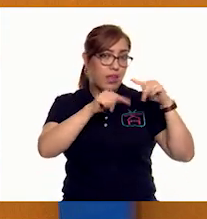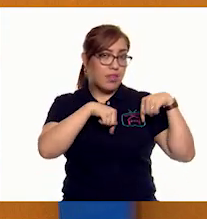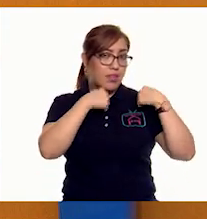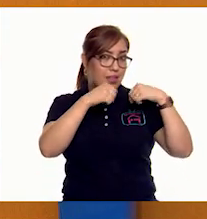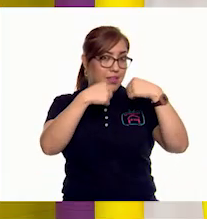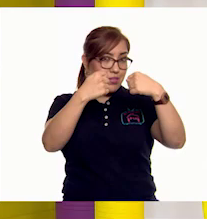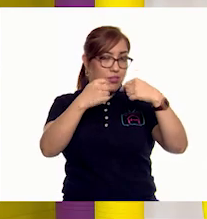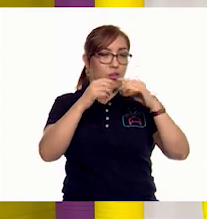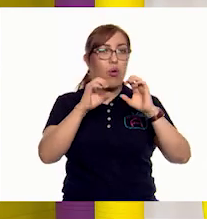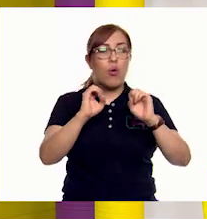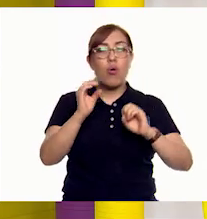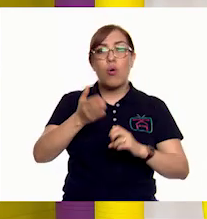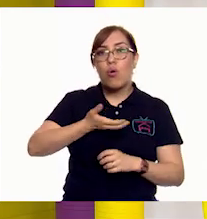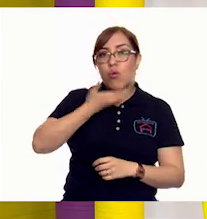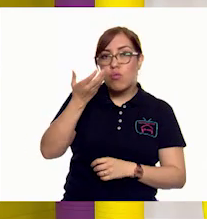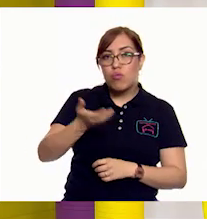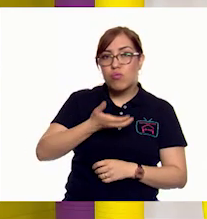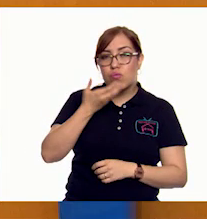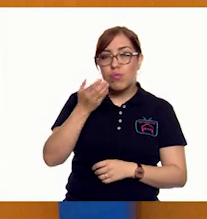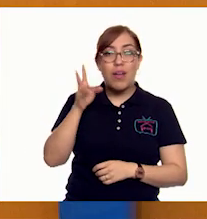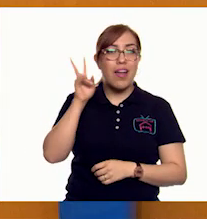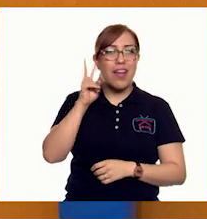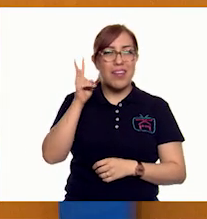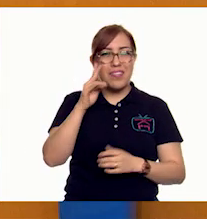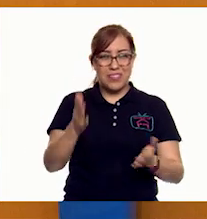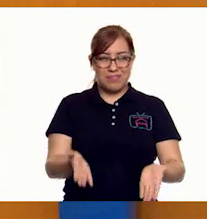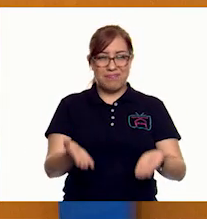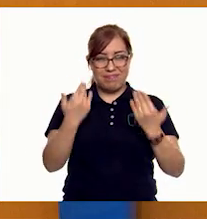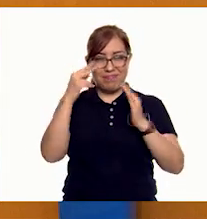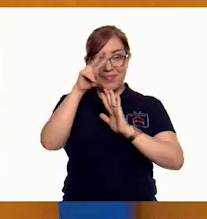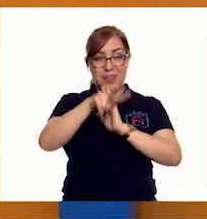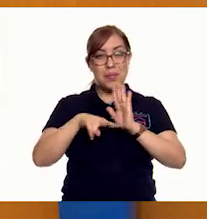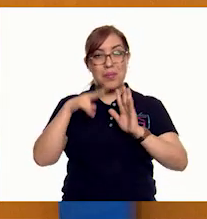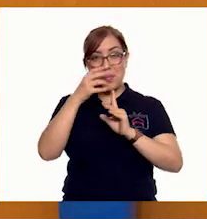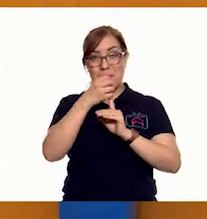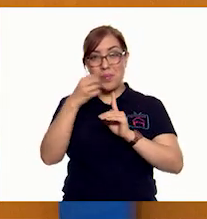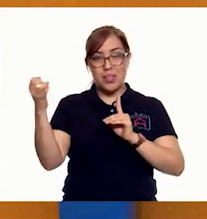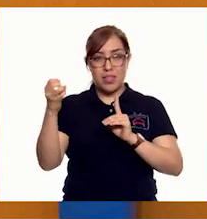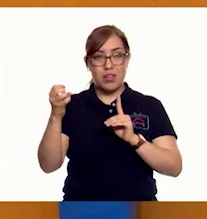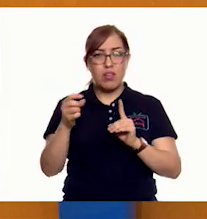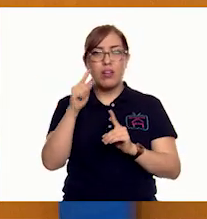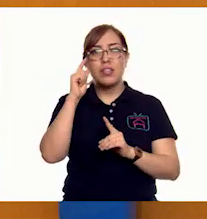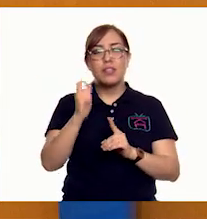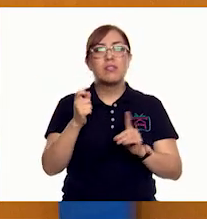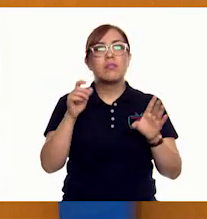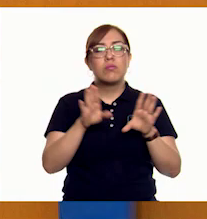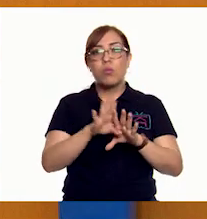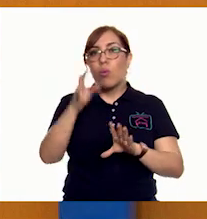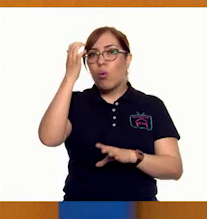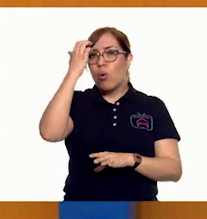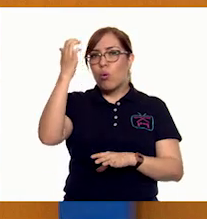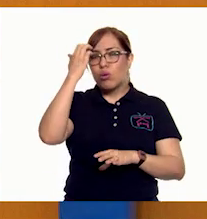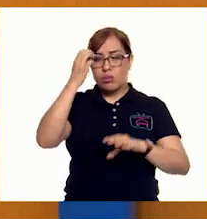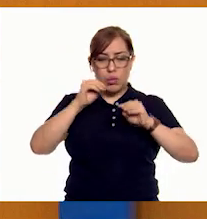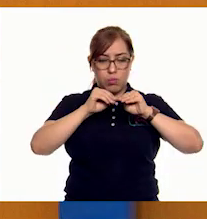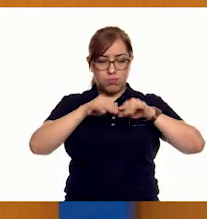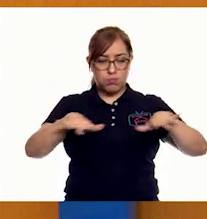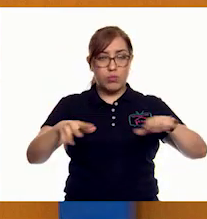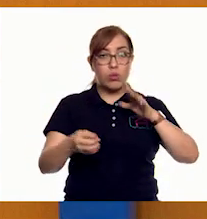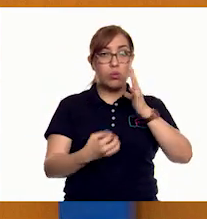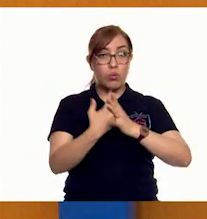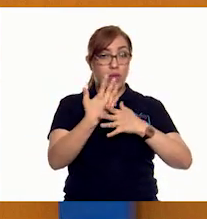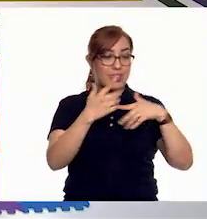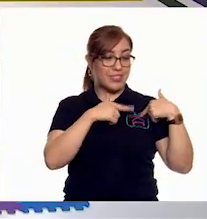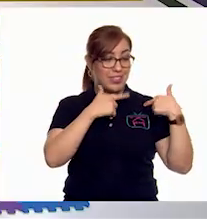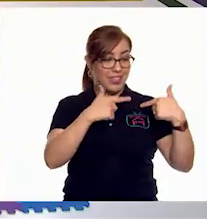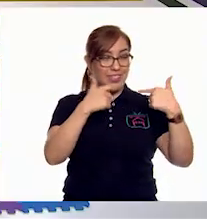costumbres. ¿Qué te parece, Pili, si vamos a ver otro video que nos enseña también cómo se pueden transmitir estos conocimientos a las nuevas generaciones, que son las niñas